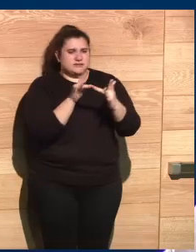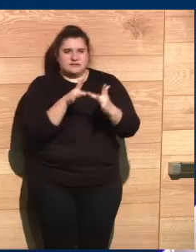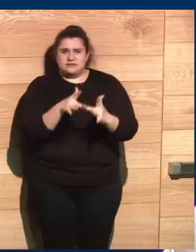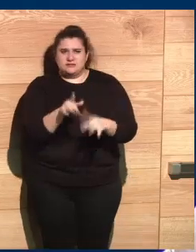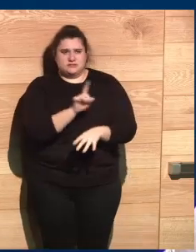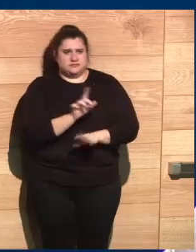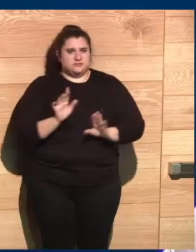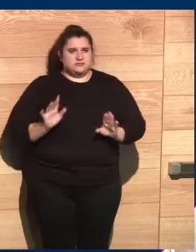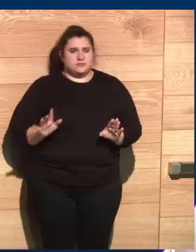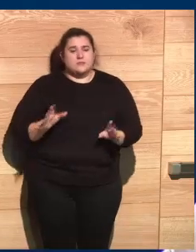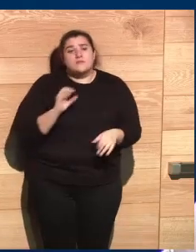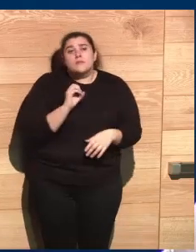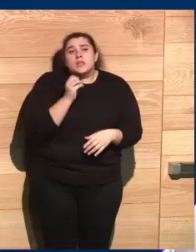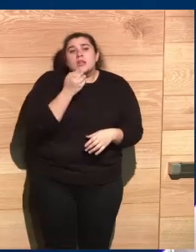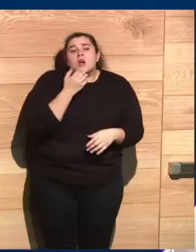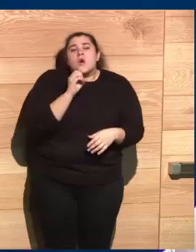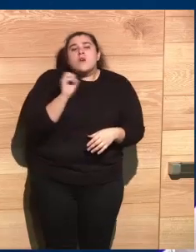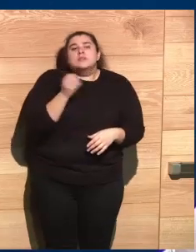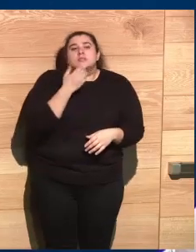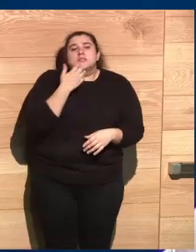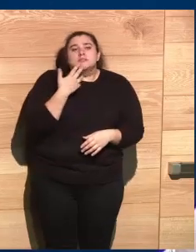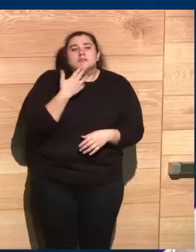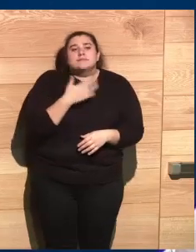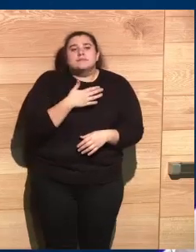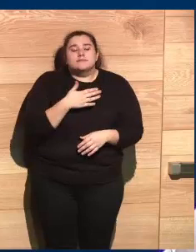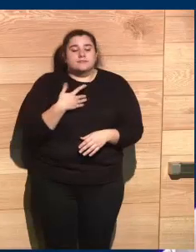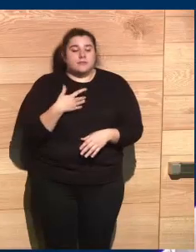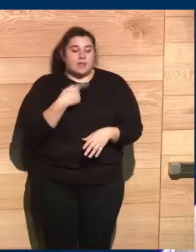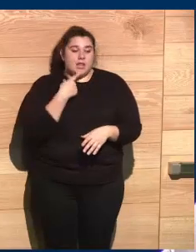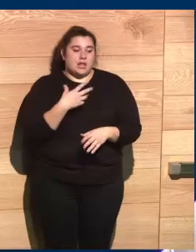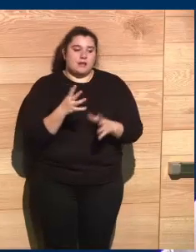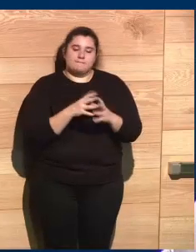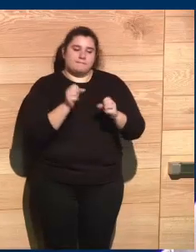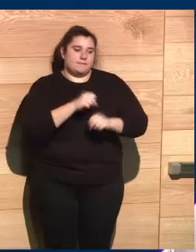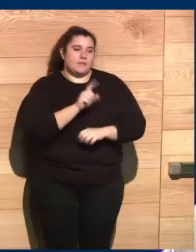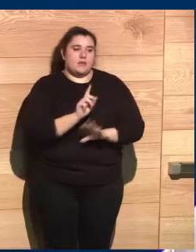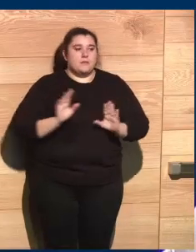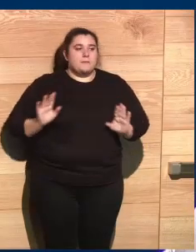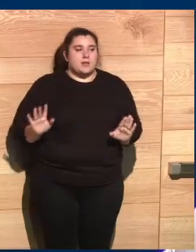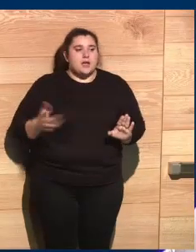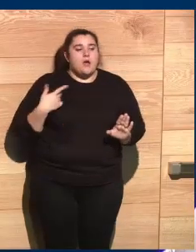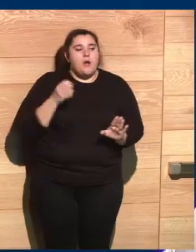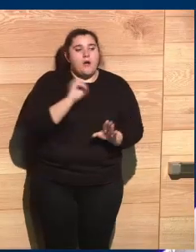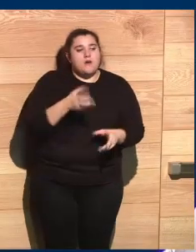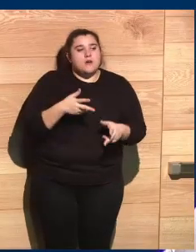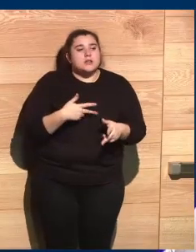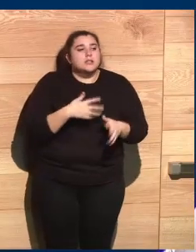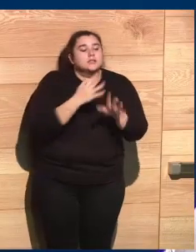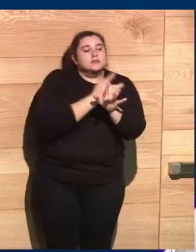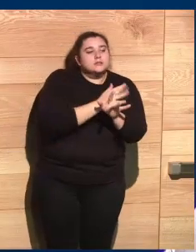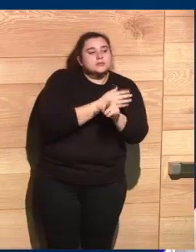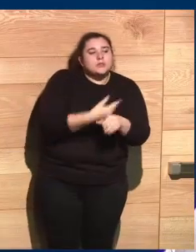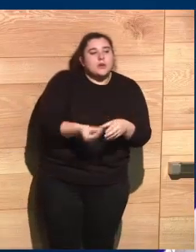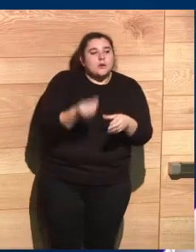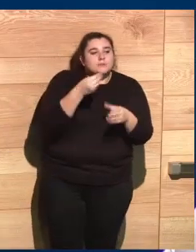queramos admitir o busquemos maneras de decir que no, en realidad cuando te sientas en el videojuego estás en el sótano de tu